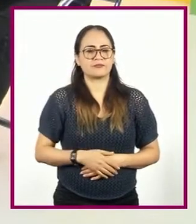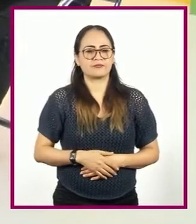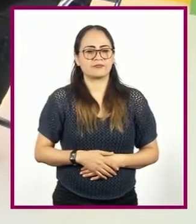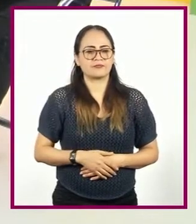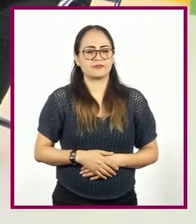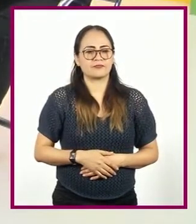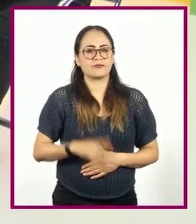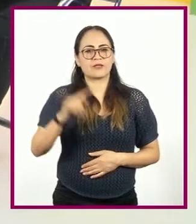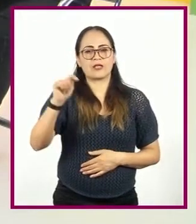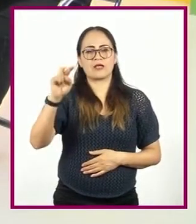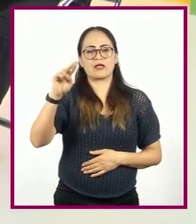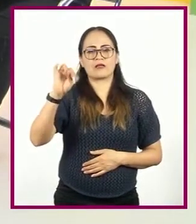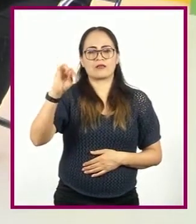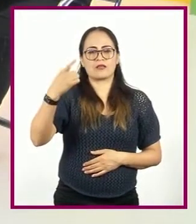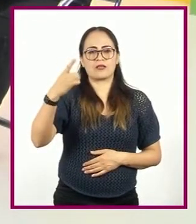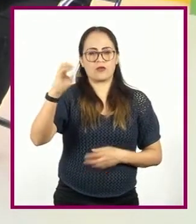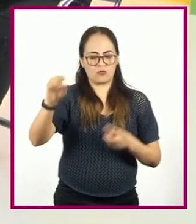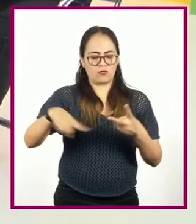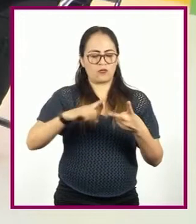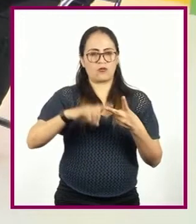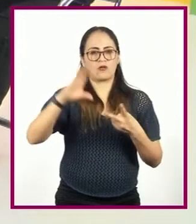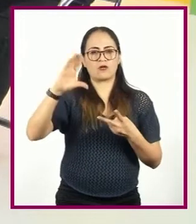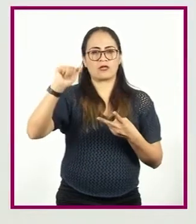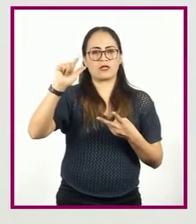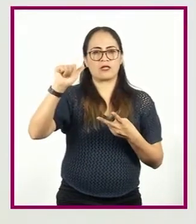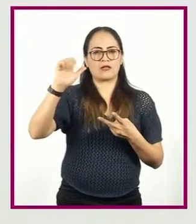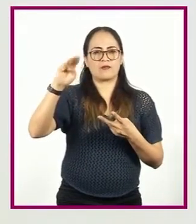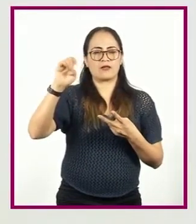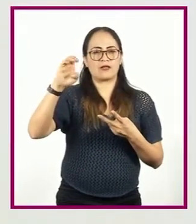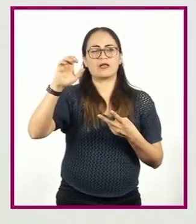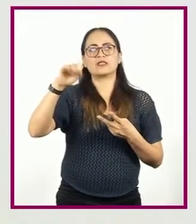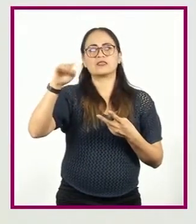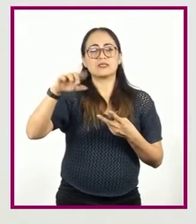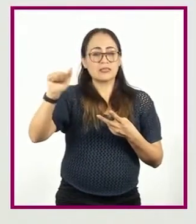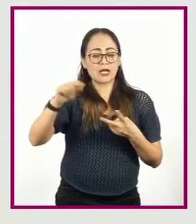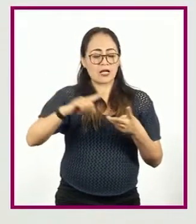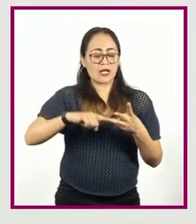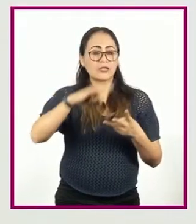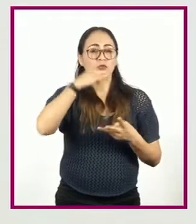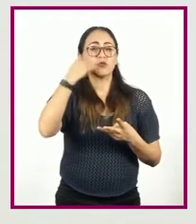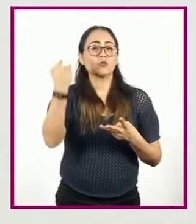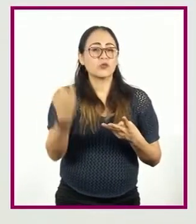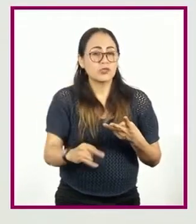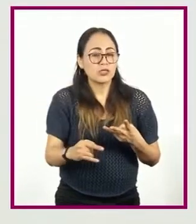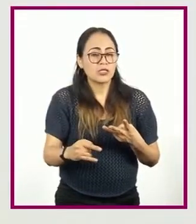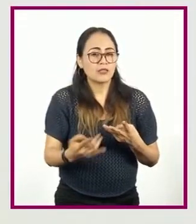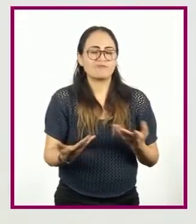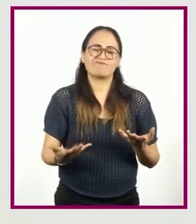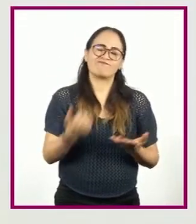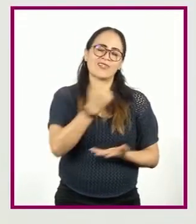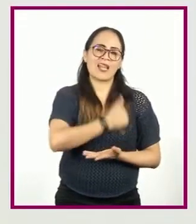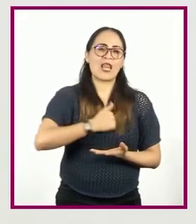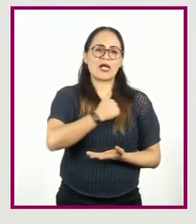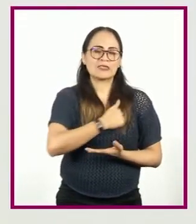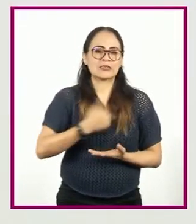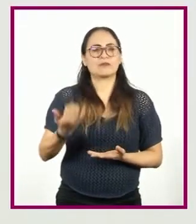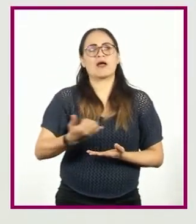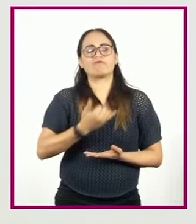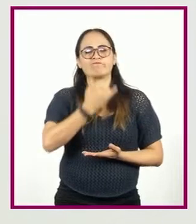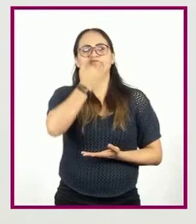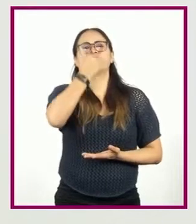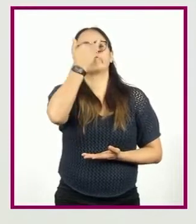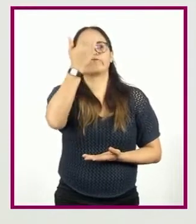Domesticaron el trigo, la calabaza y el chile. Lamentablemente, parte de tu respuesta es